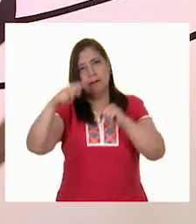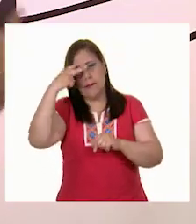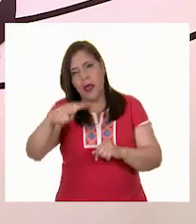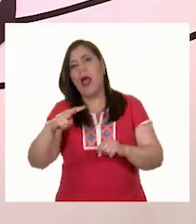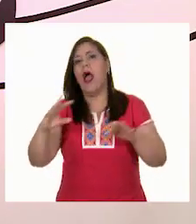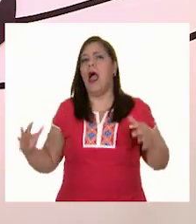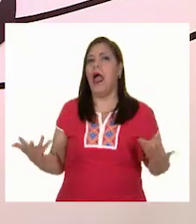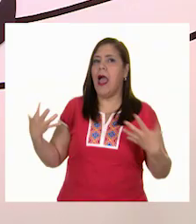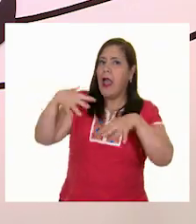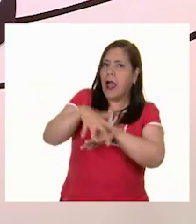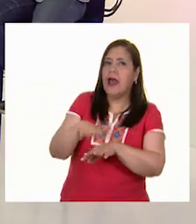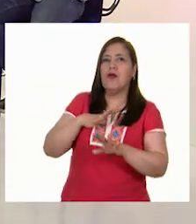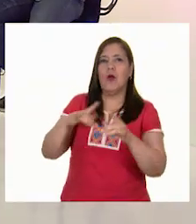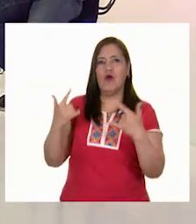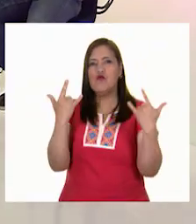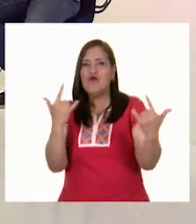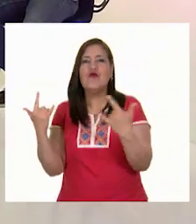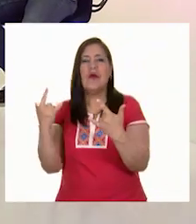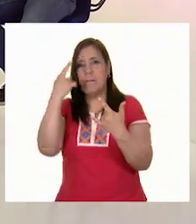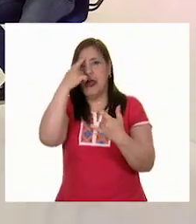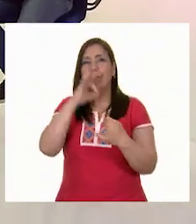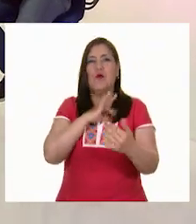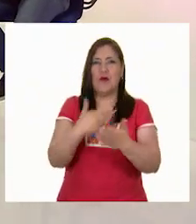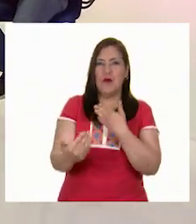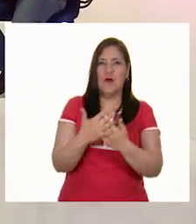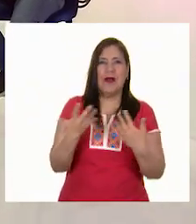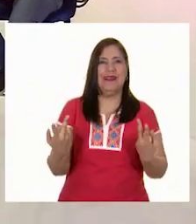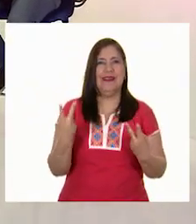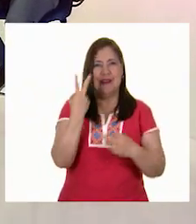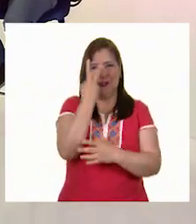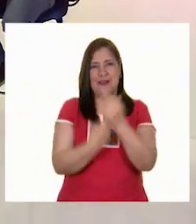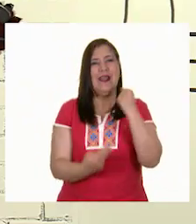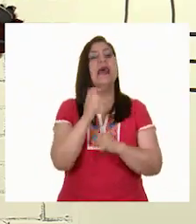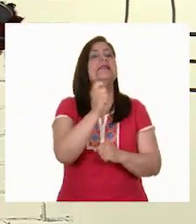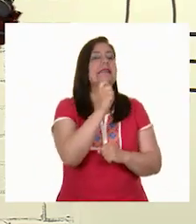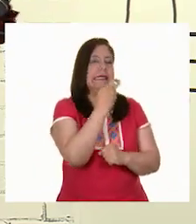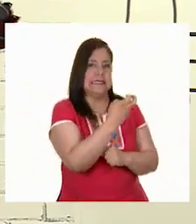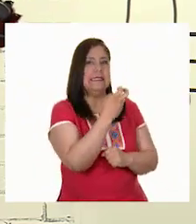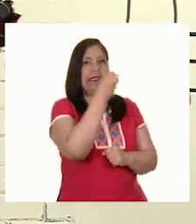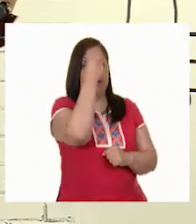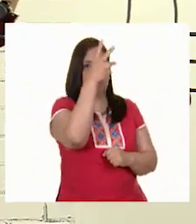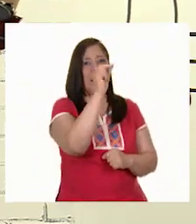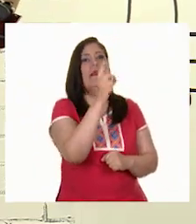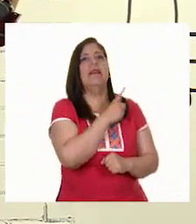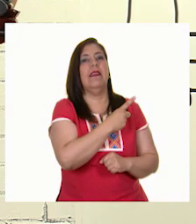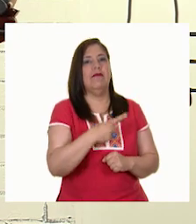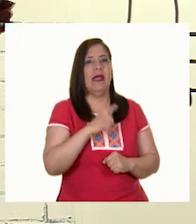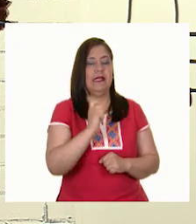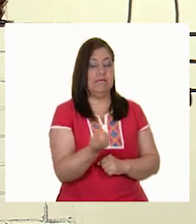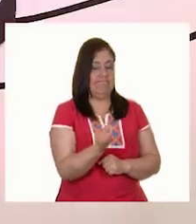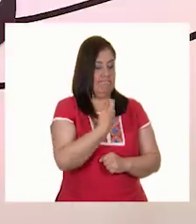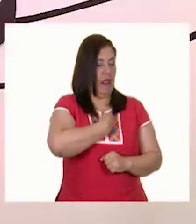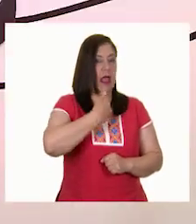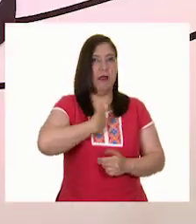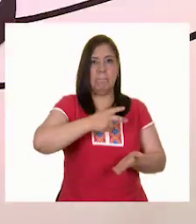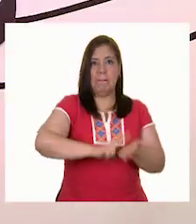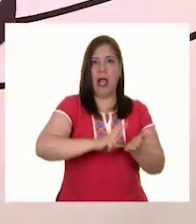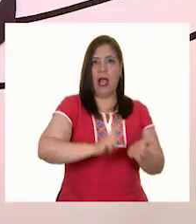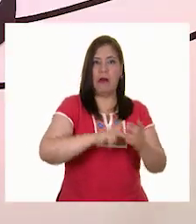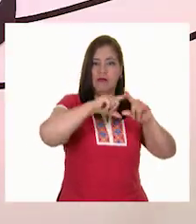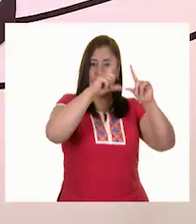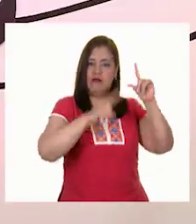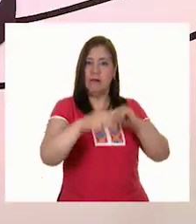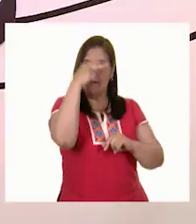para que se junte con la música moderna. Exactamente, y que no se les olvide la identidad de ser mexicanos. Claro, es una forma